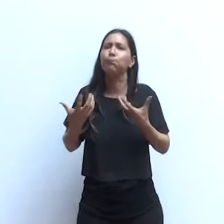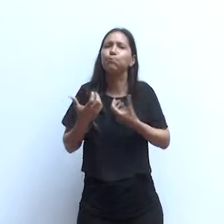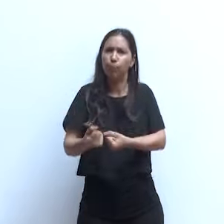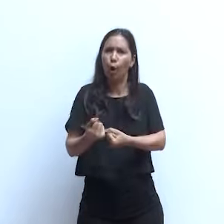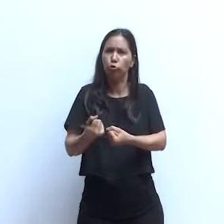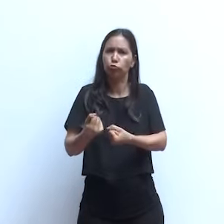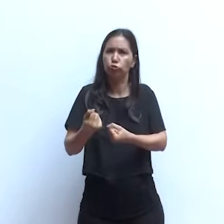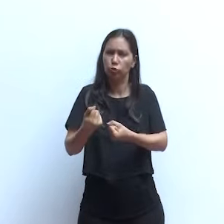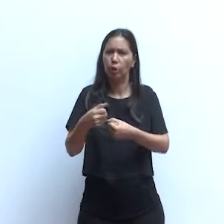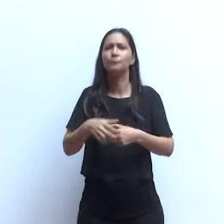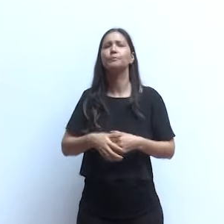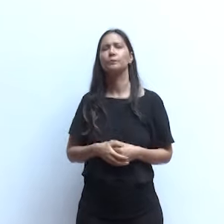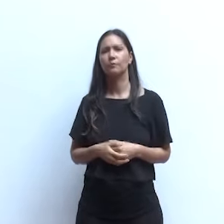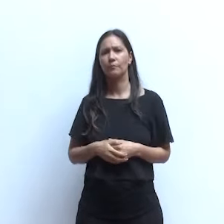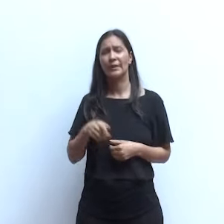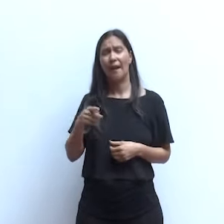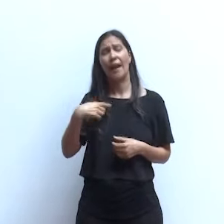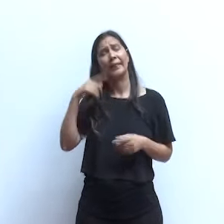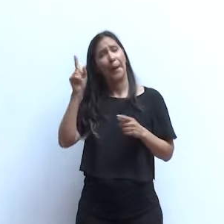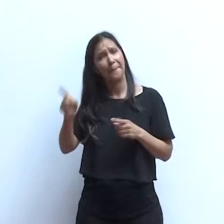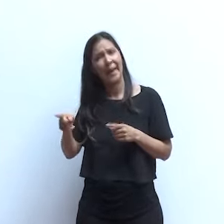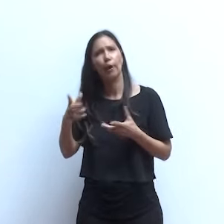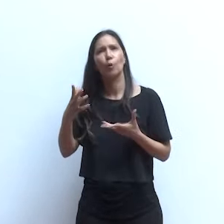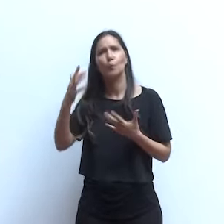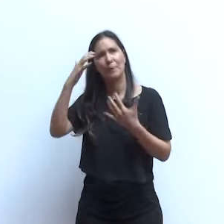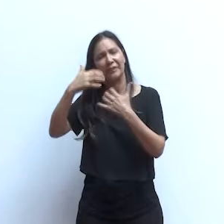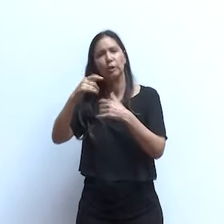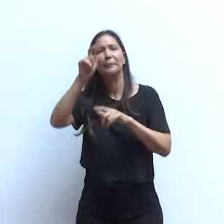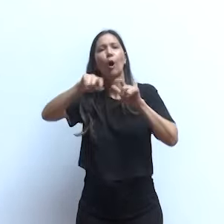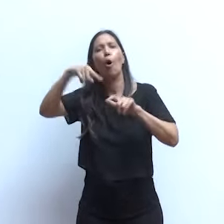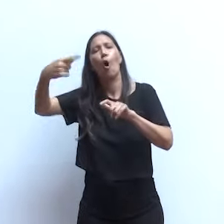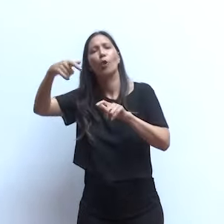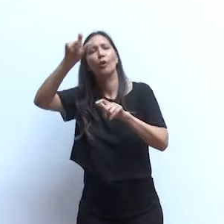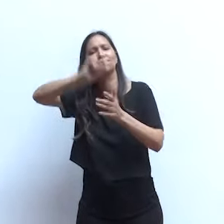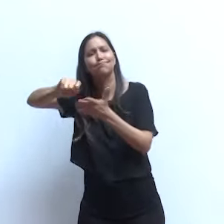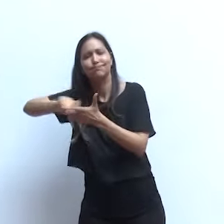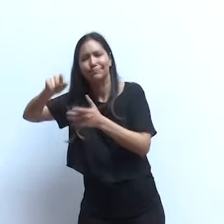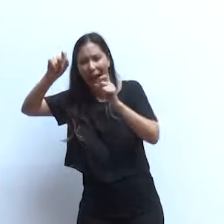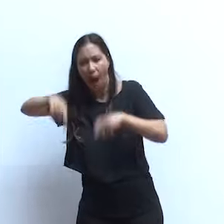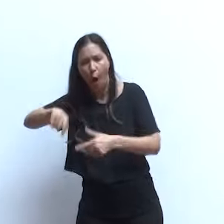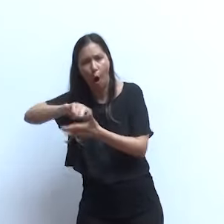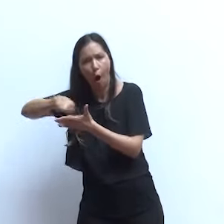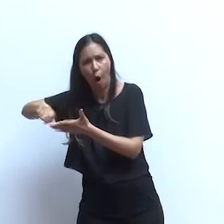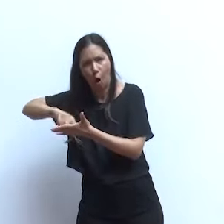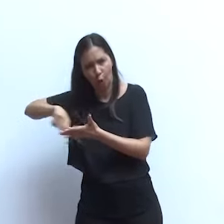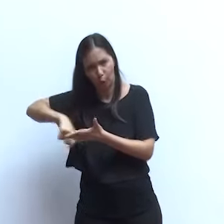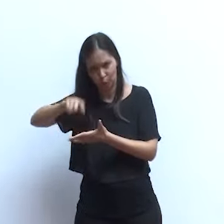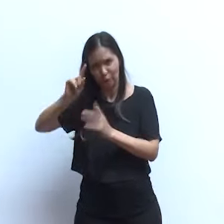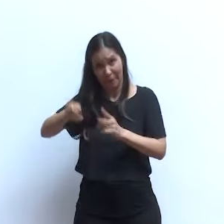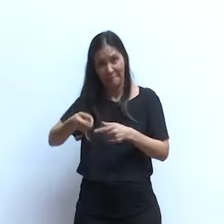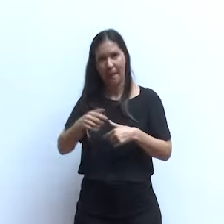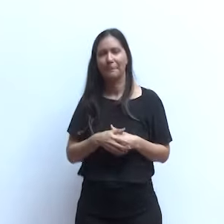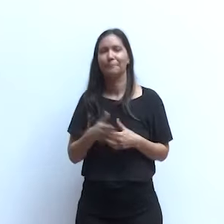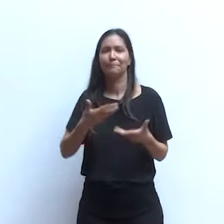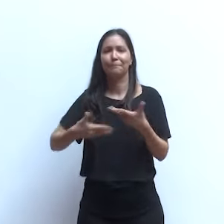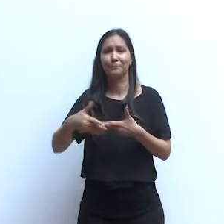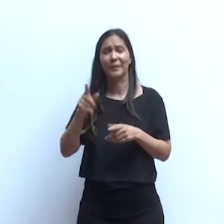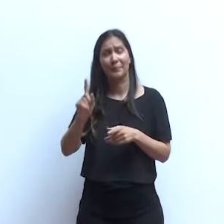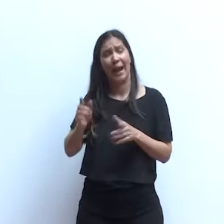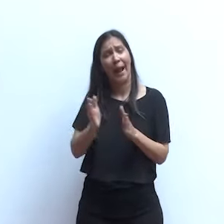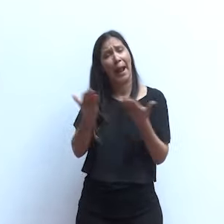lee a los contemporáneos y y propone una serie de discusiones no es decir Me parece que también hay un intento en este